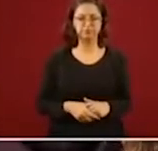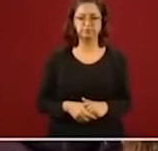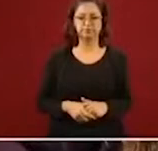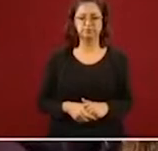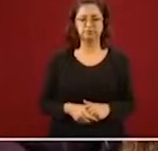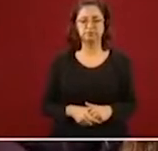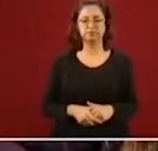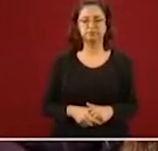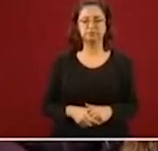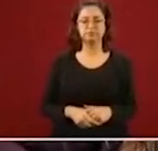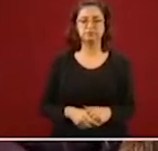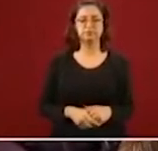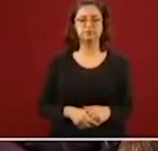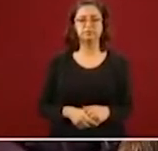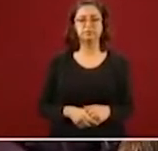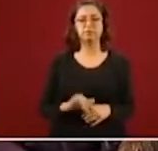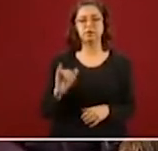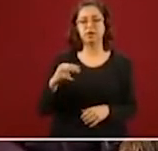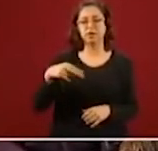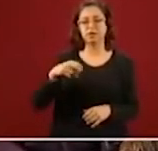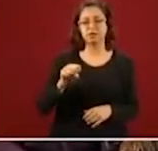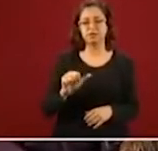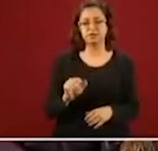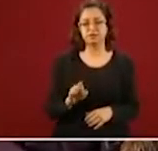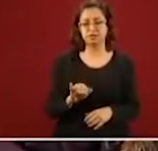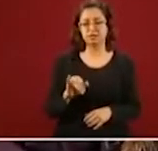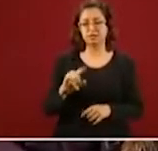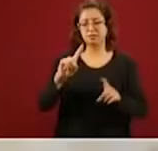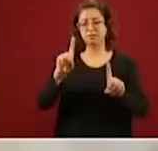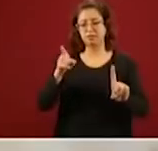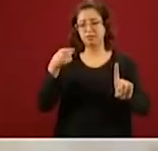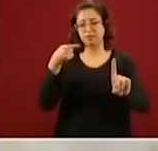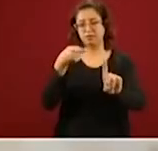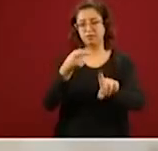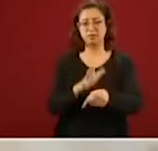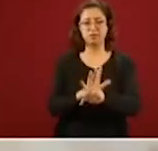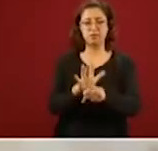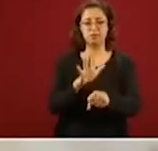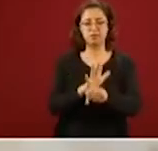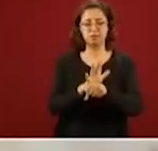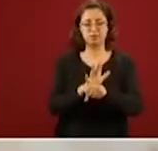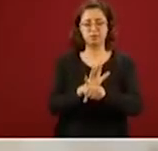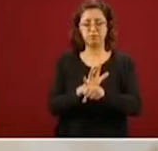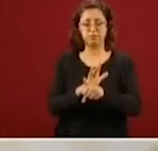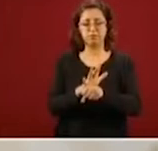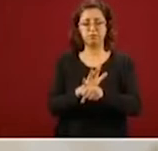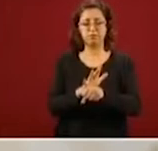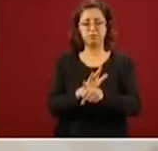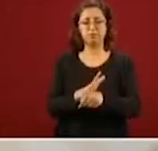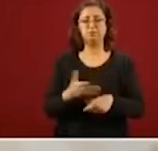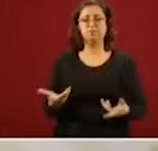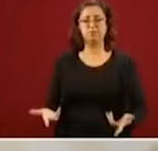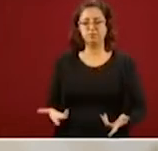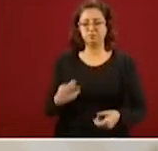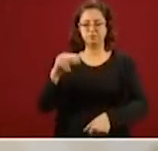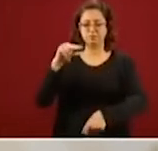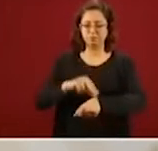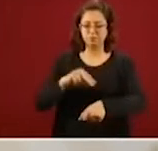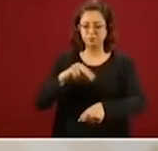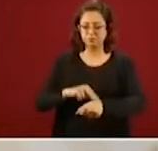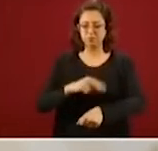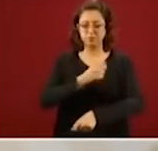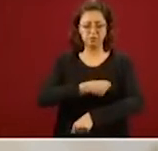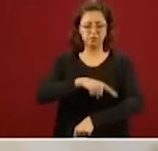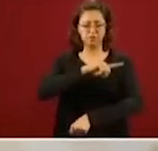El Instituto de Salud para el Bienestar tiene por objeto garantizar la prestación gratuita de servicios de